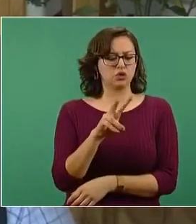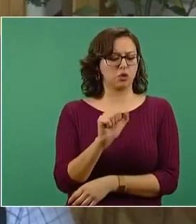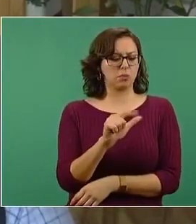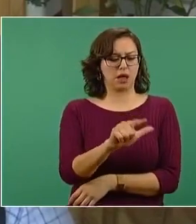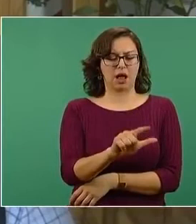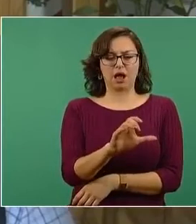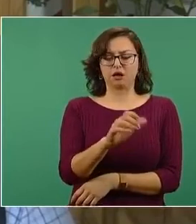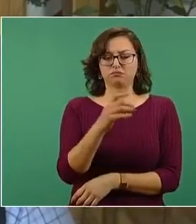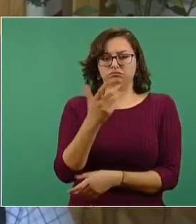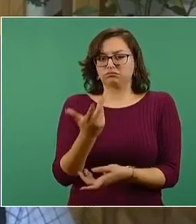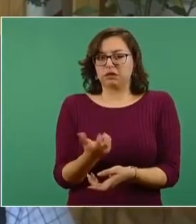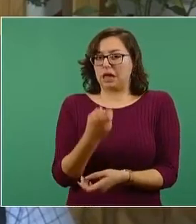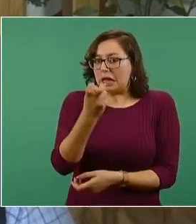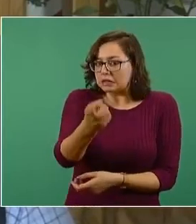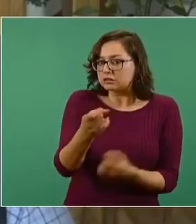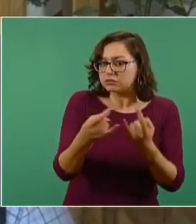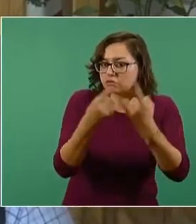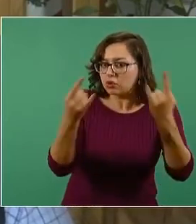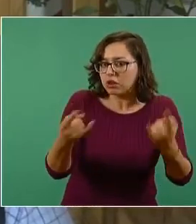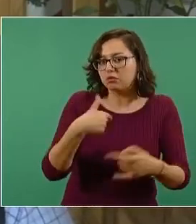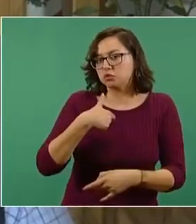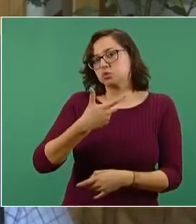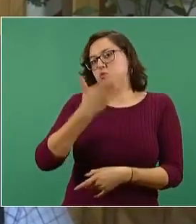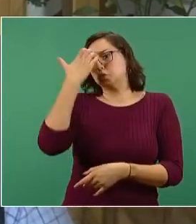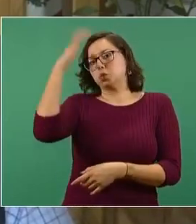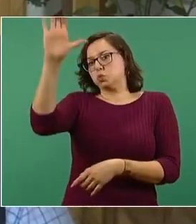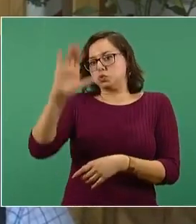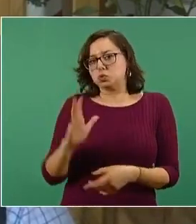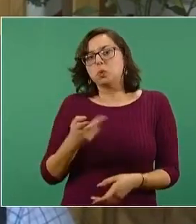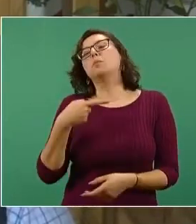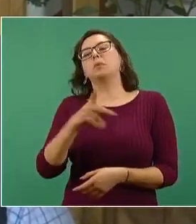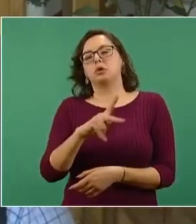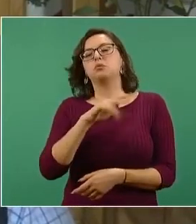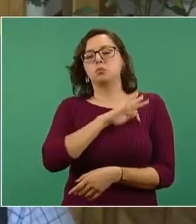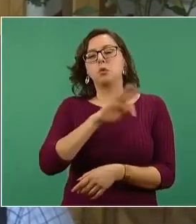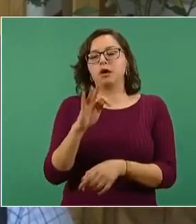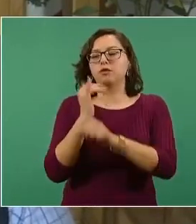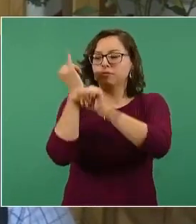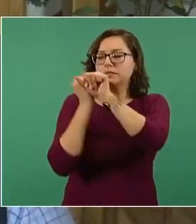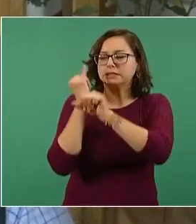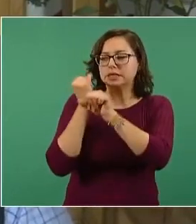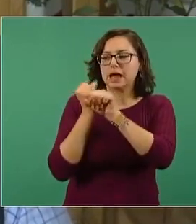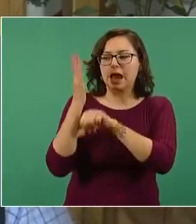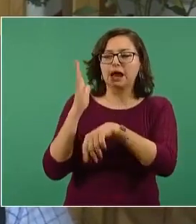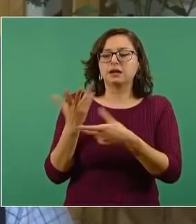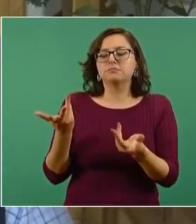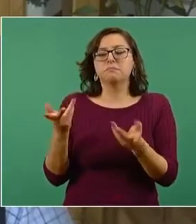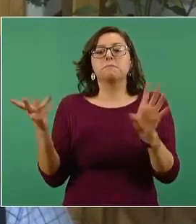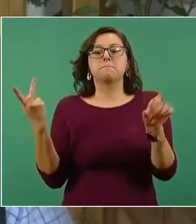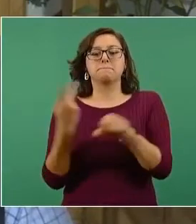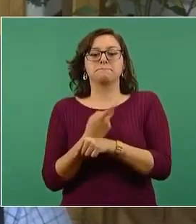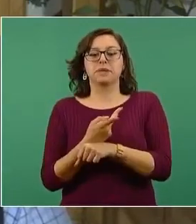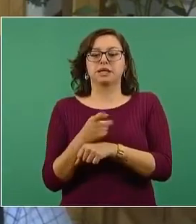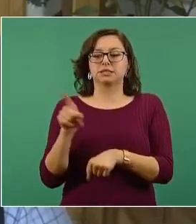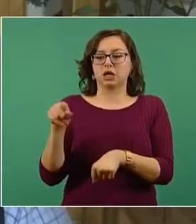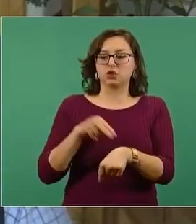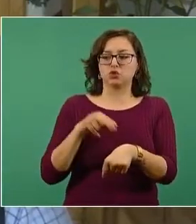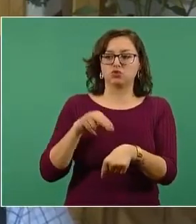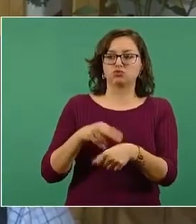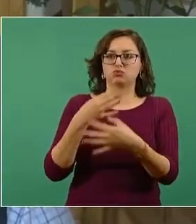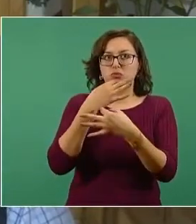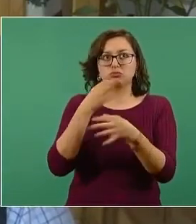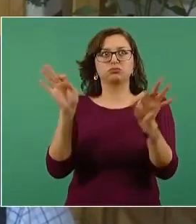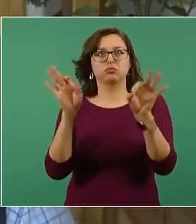ese antecedente, ¿no? Pero lo revisamos para ver cuál fue el marco y el contexto de las declaraciones en su